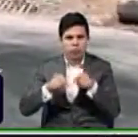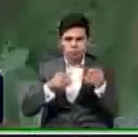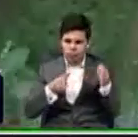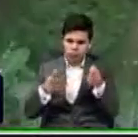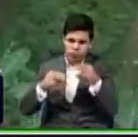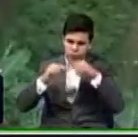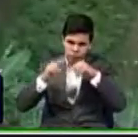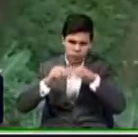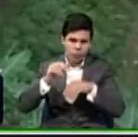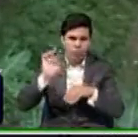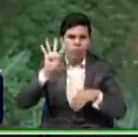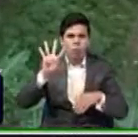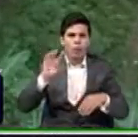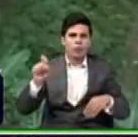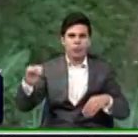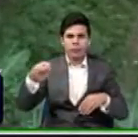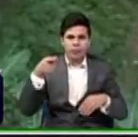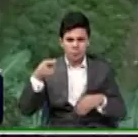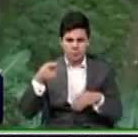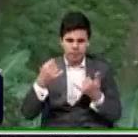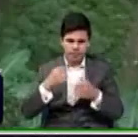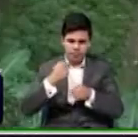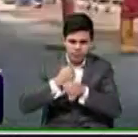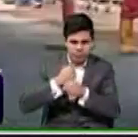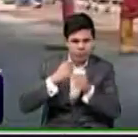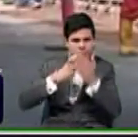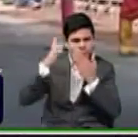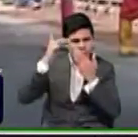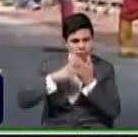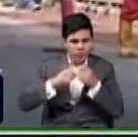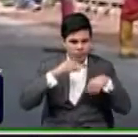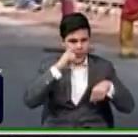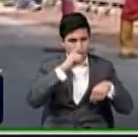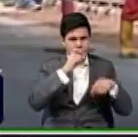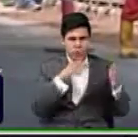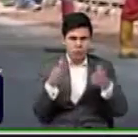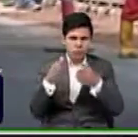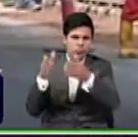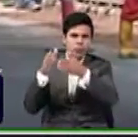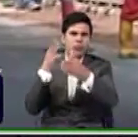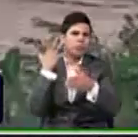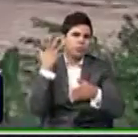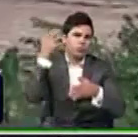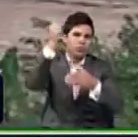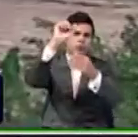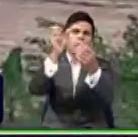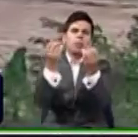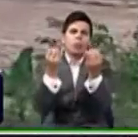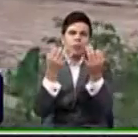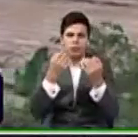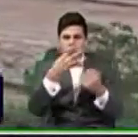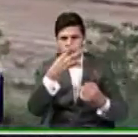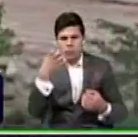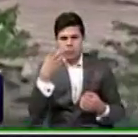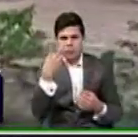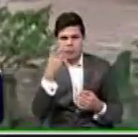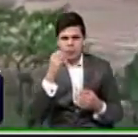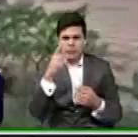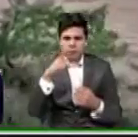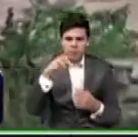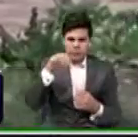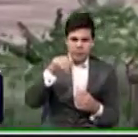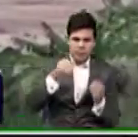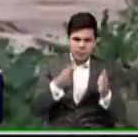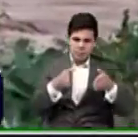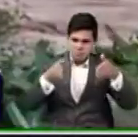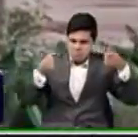generación. Se trata del proyecto entre Cúcuta y Ocaña, 420 kilómetros que serán ampliados en